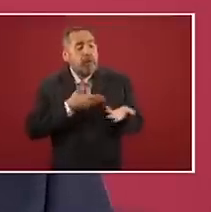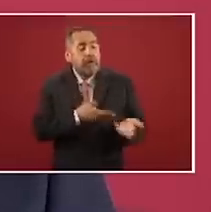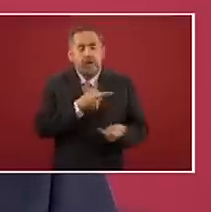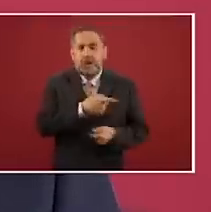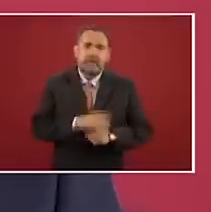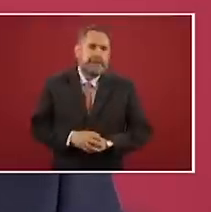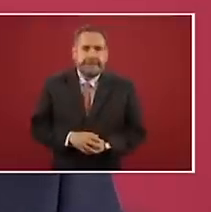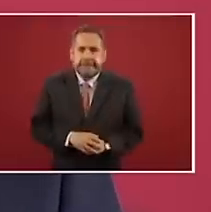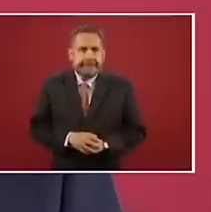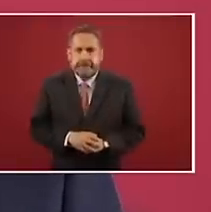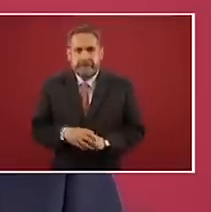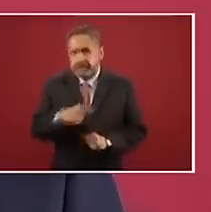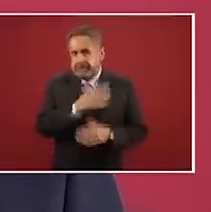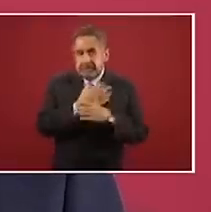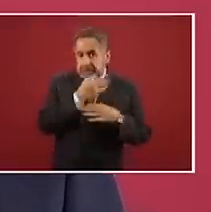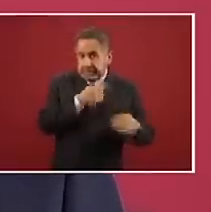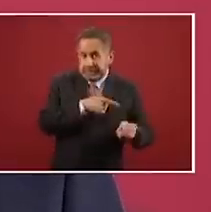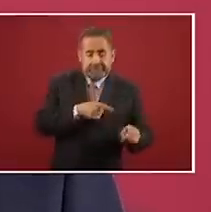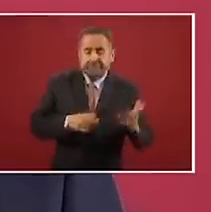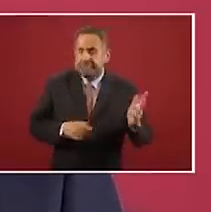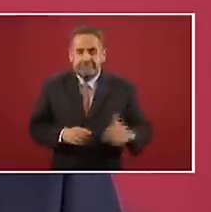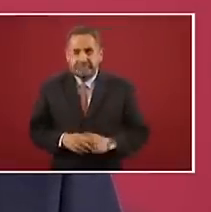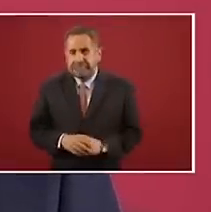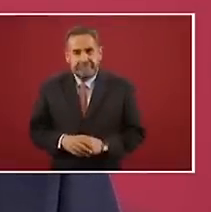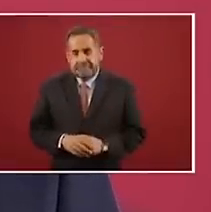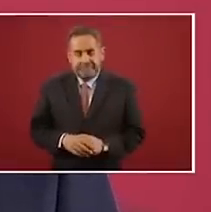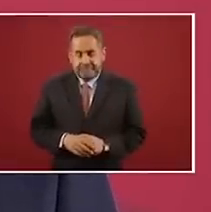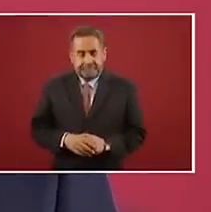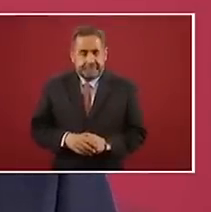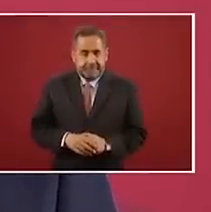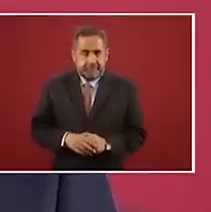a esas declaraciones,